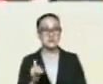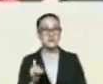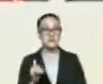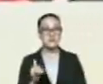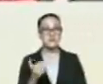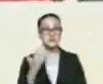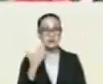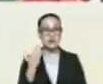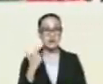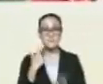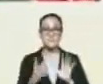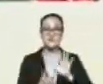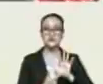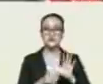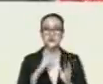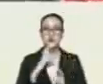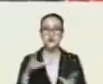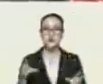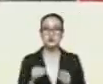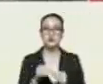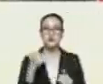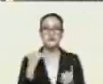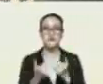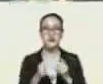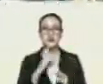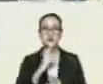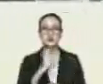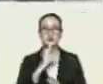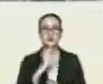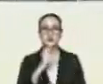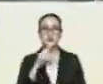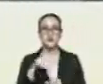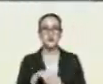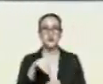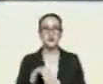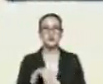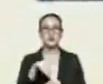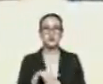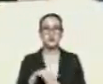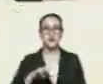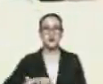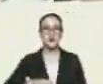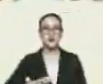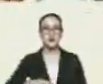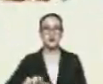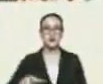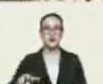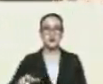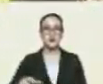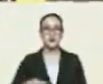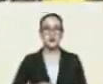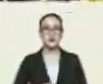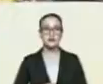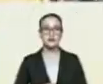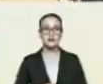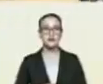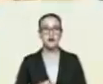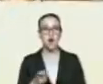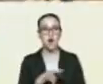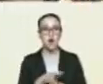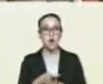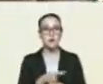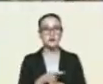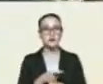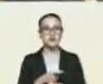entonces presentando el resumen final con los resultados de estas elecciones regionales que dieron las gobernaciones